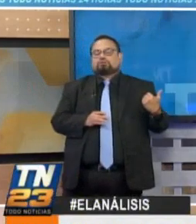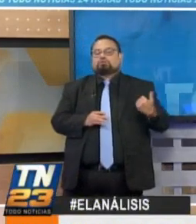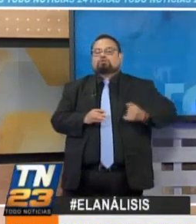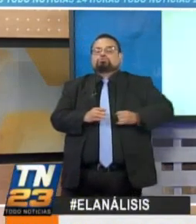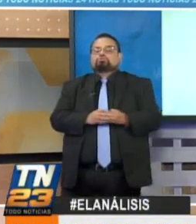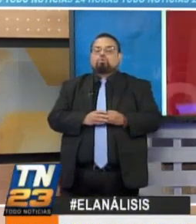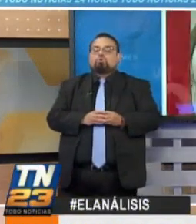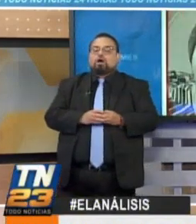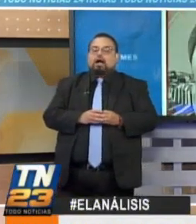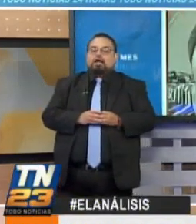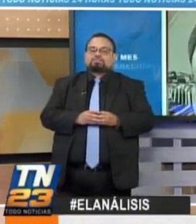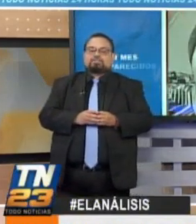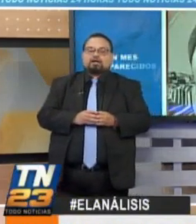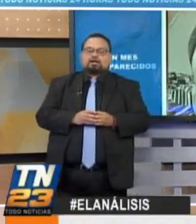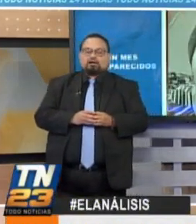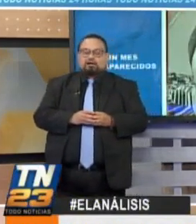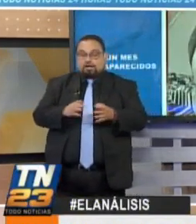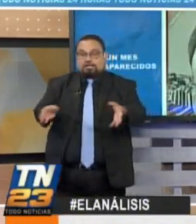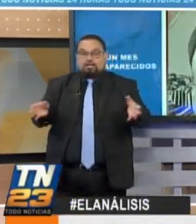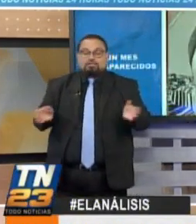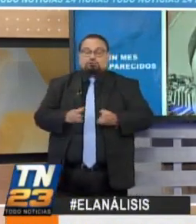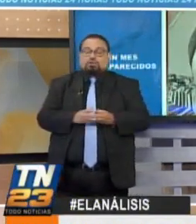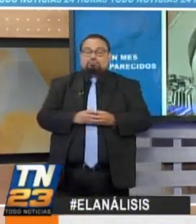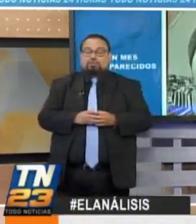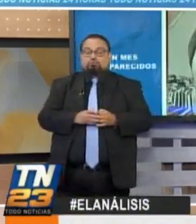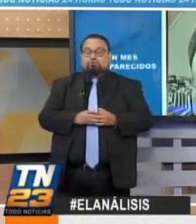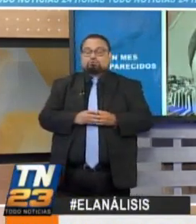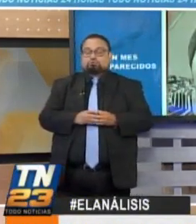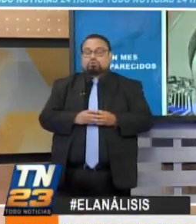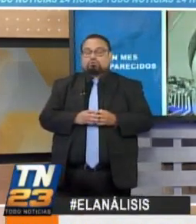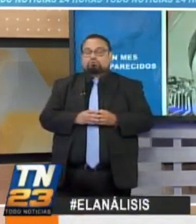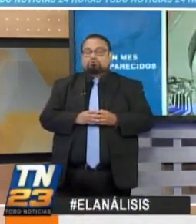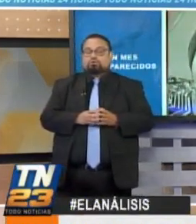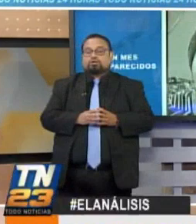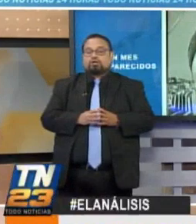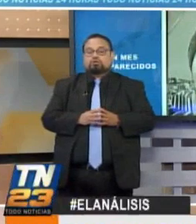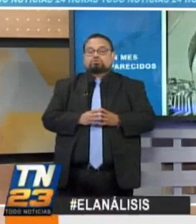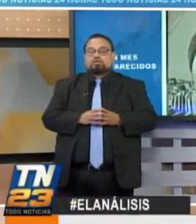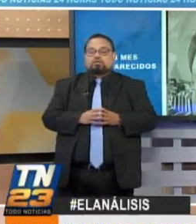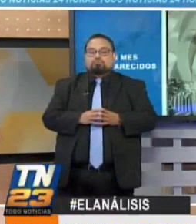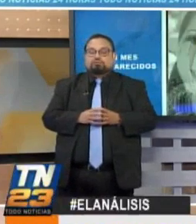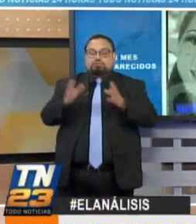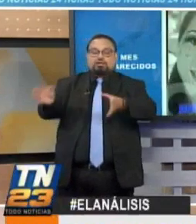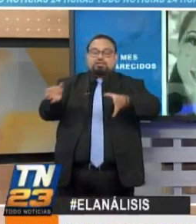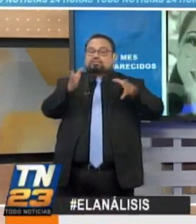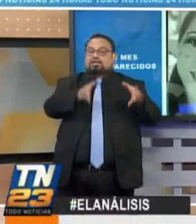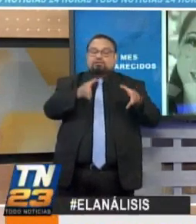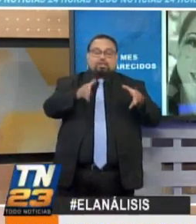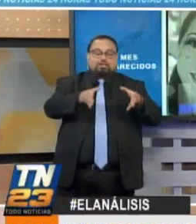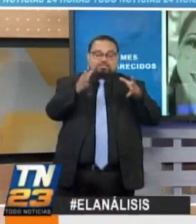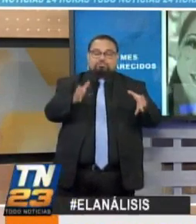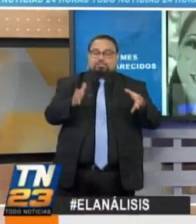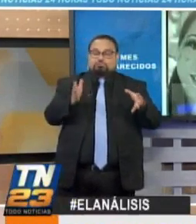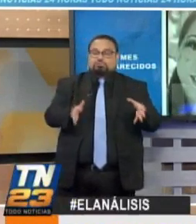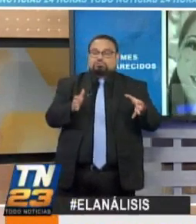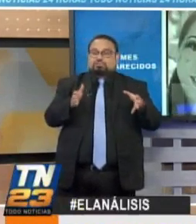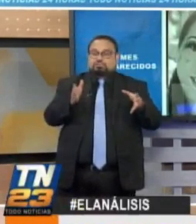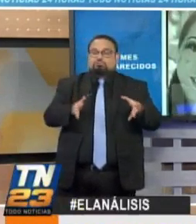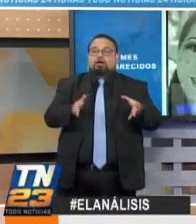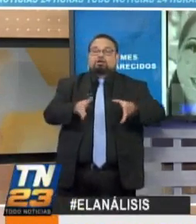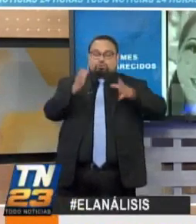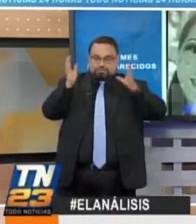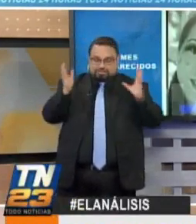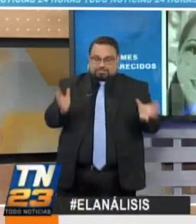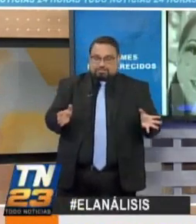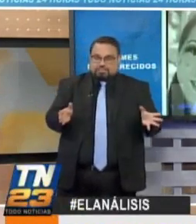supuestamente un show aquí a la ciudad capital. Ellos, recordemos, son originarios de Amatitlán, y es ahí en las inmediaciones del